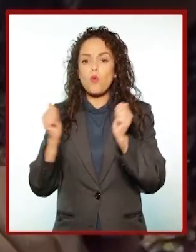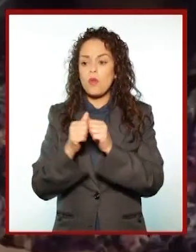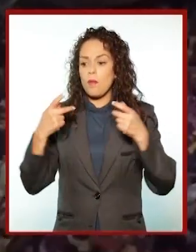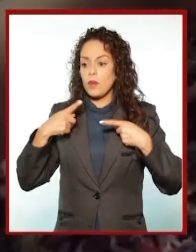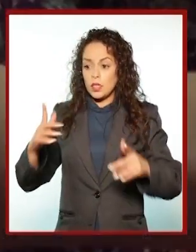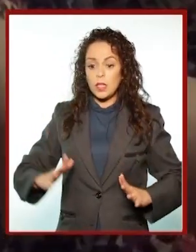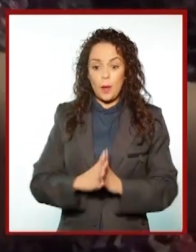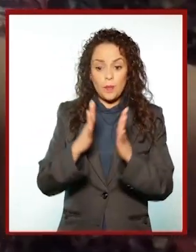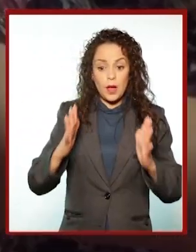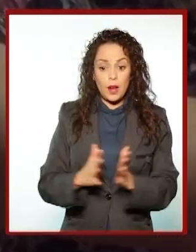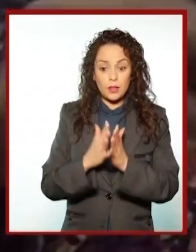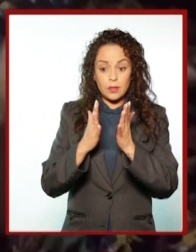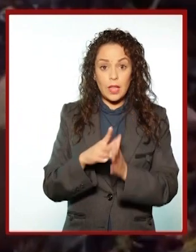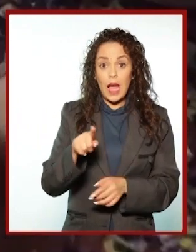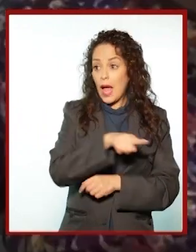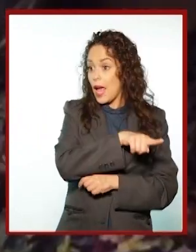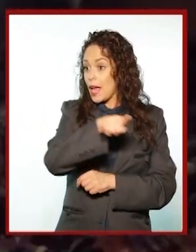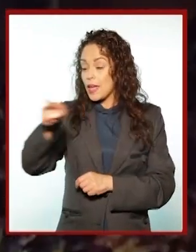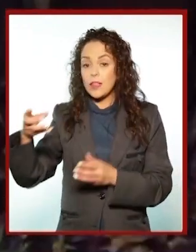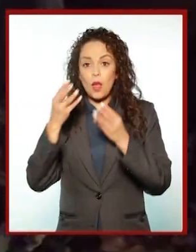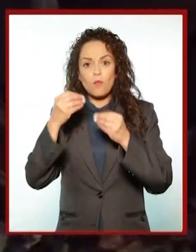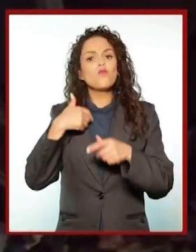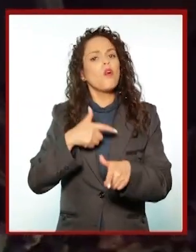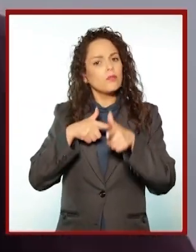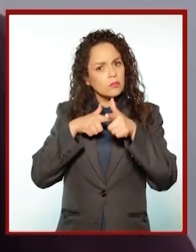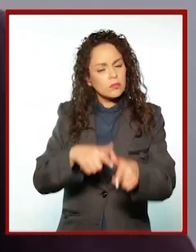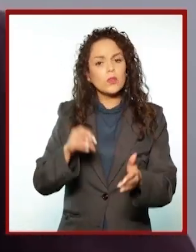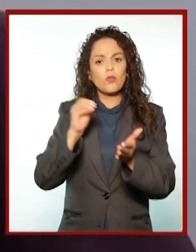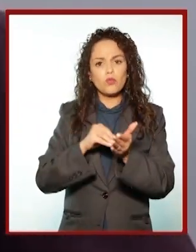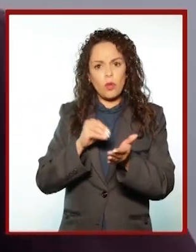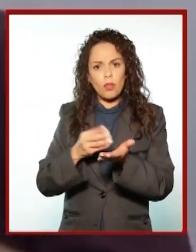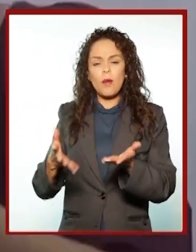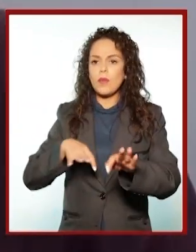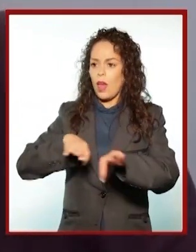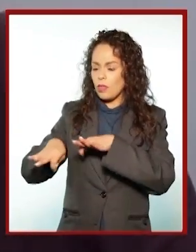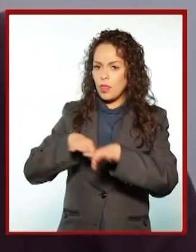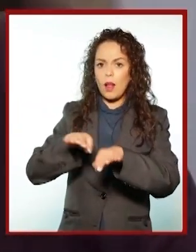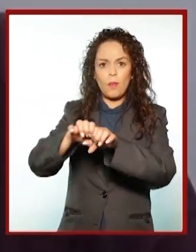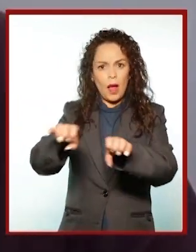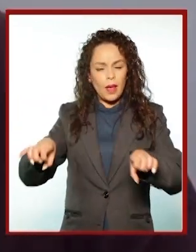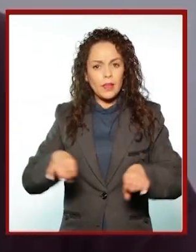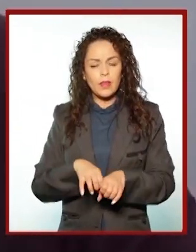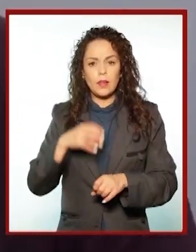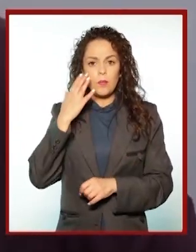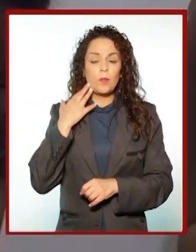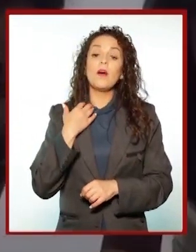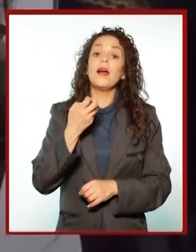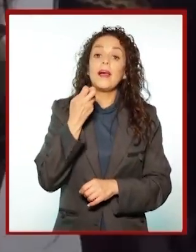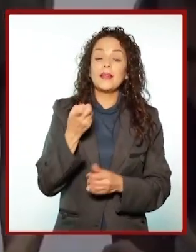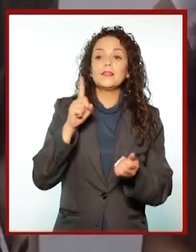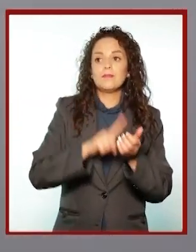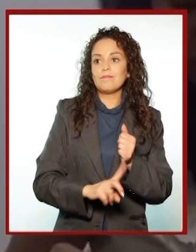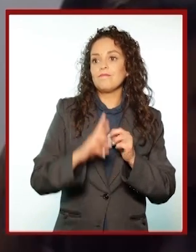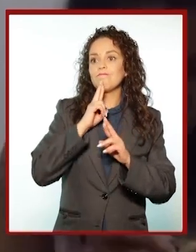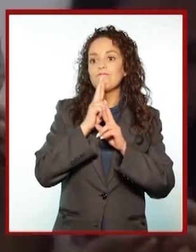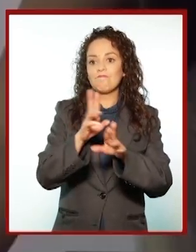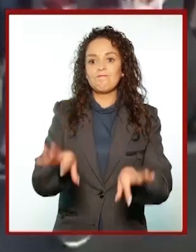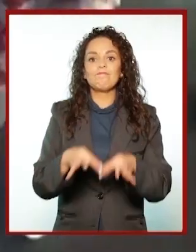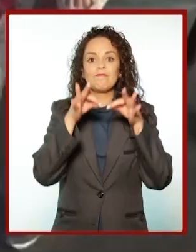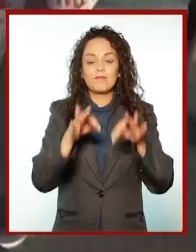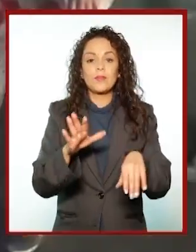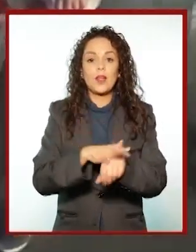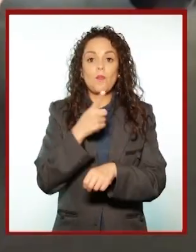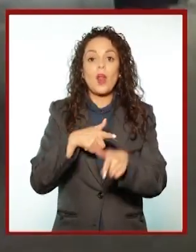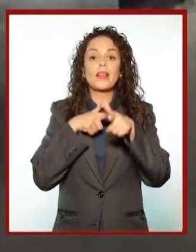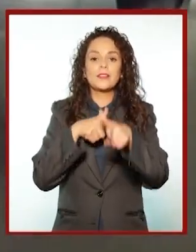las participantes y con muchas de ellas actualmente sigo colaborando. Entonces, en ese sentido, pues la respuesta muy bien porque